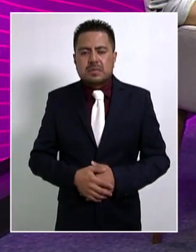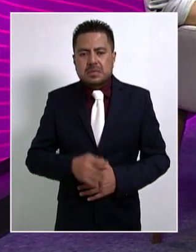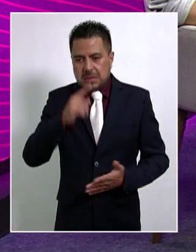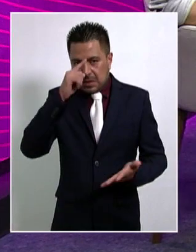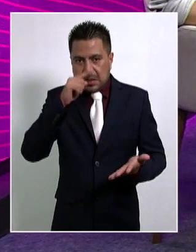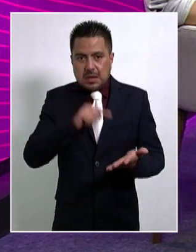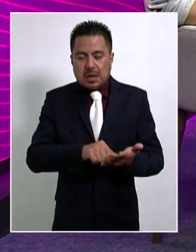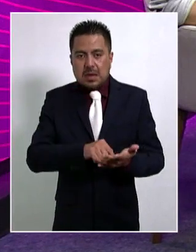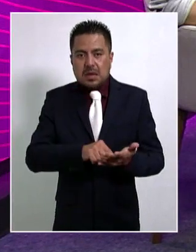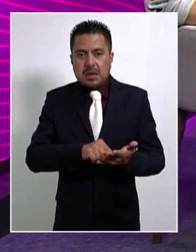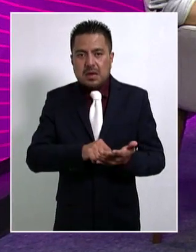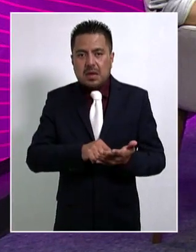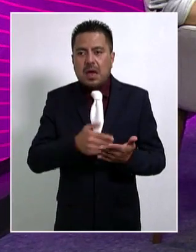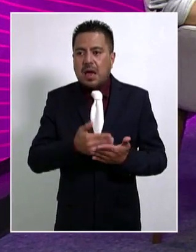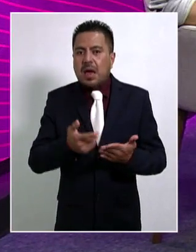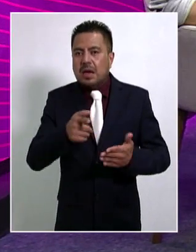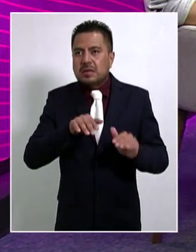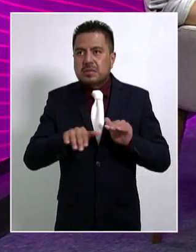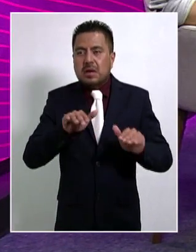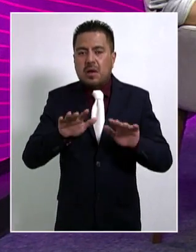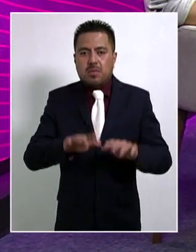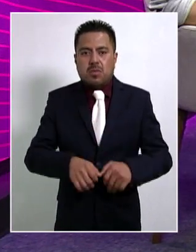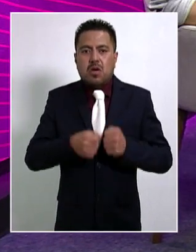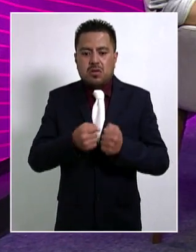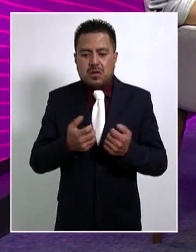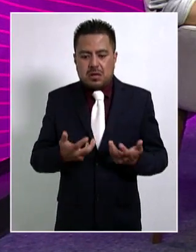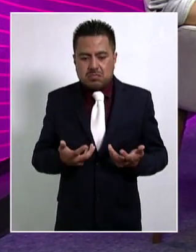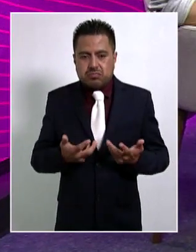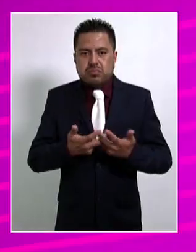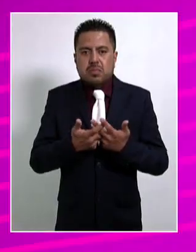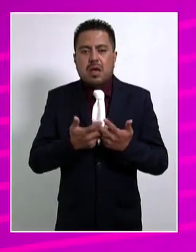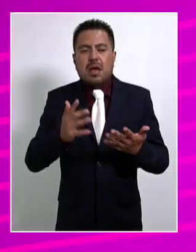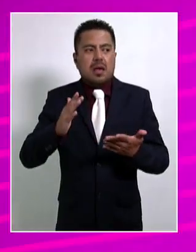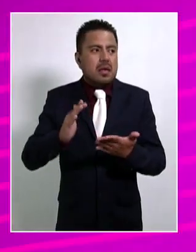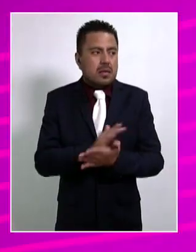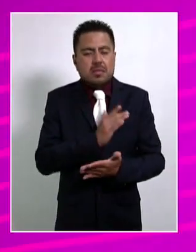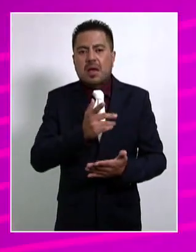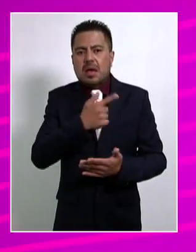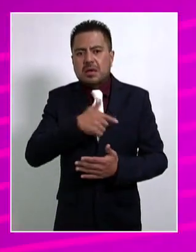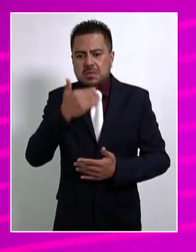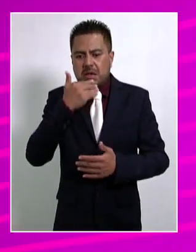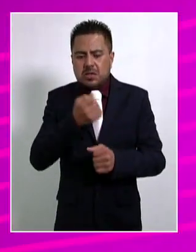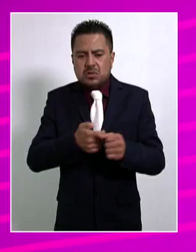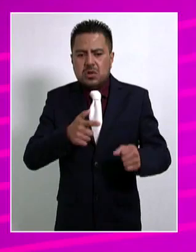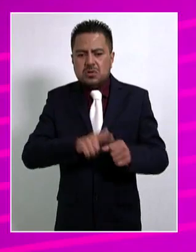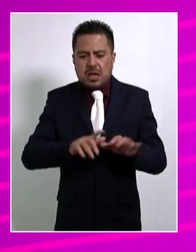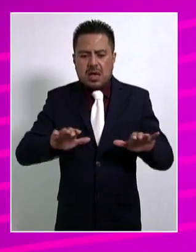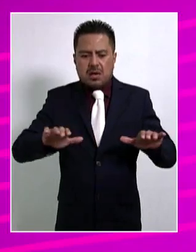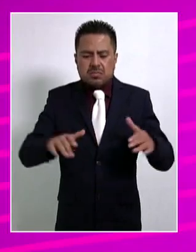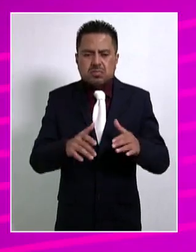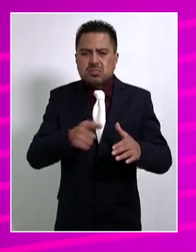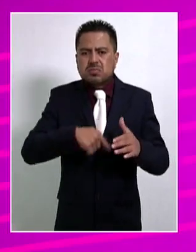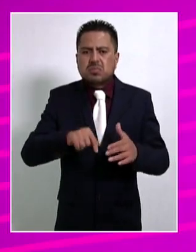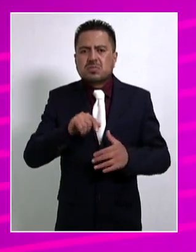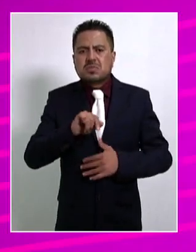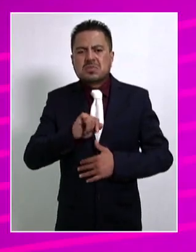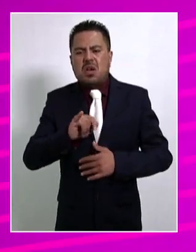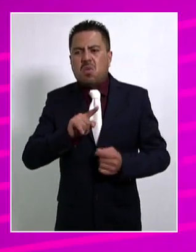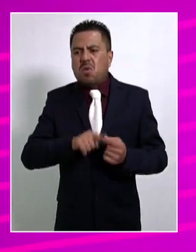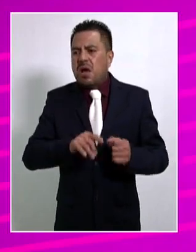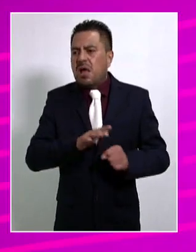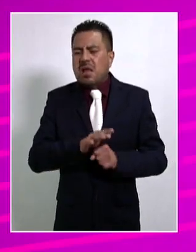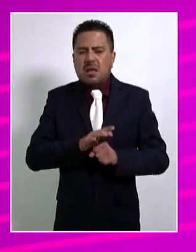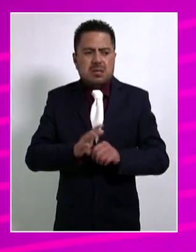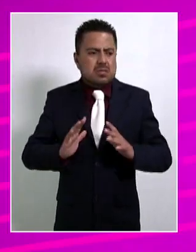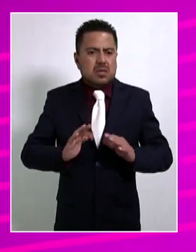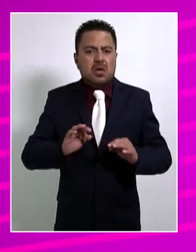creo que haces un llamado muy poderoso a la empatía, que además le hace bien a la sociedad en su conjunto, sea uno quien sea. En CONAPRED